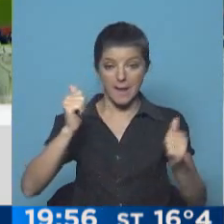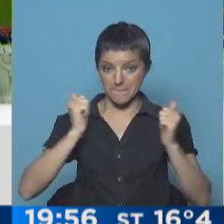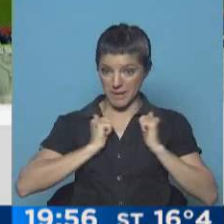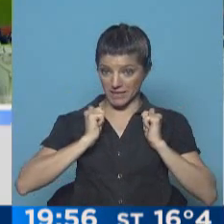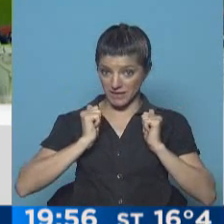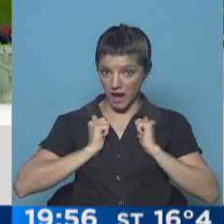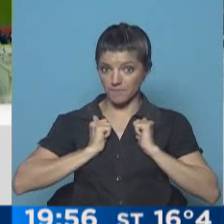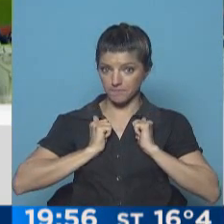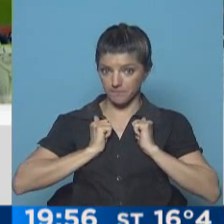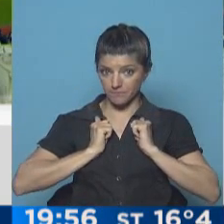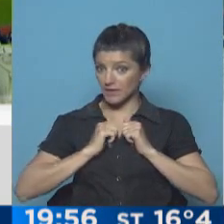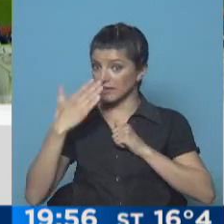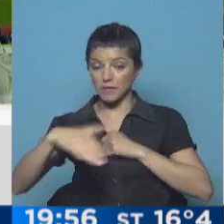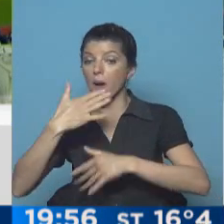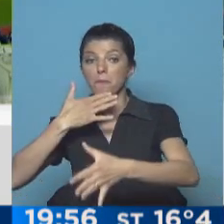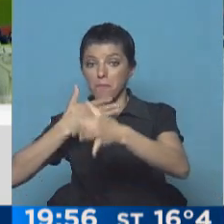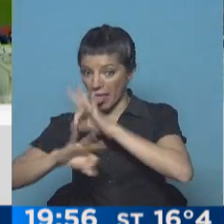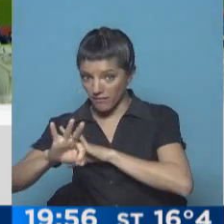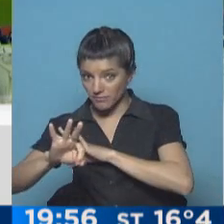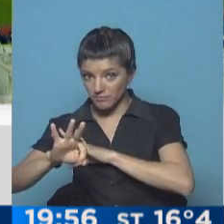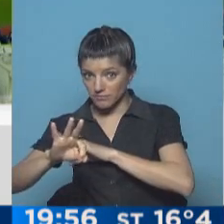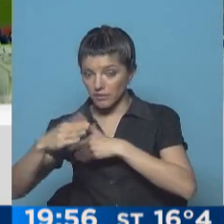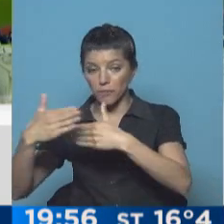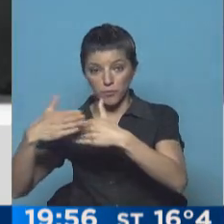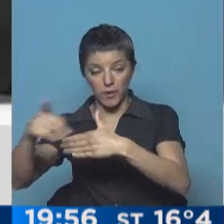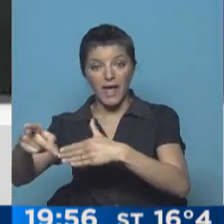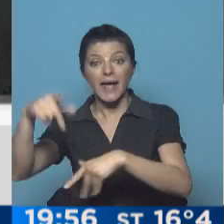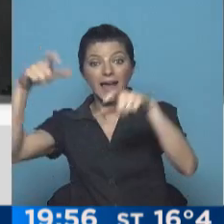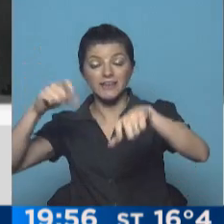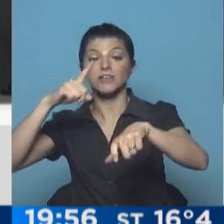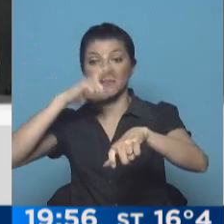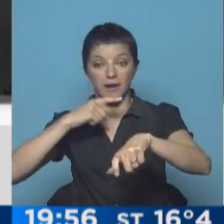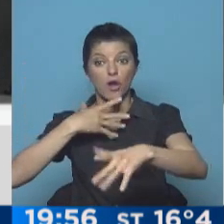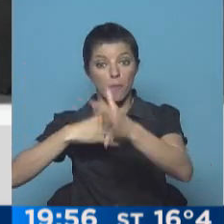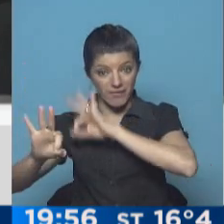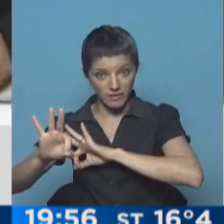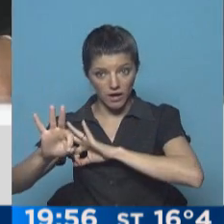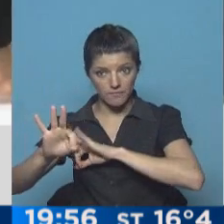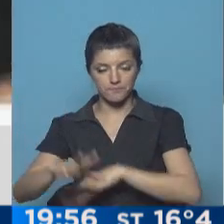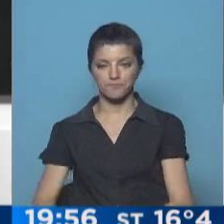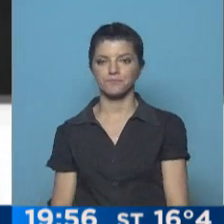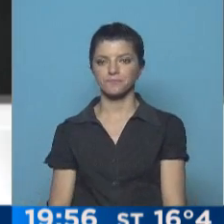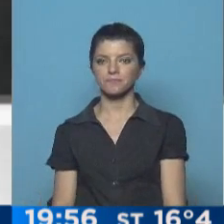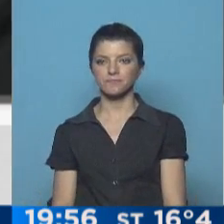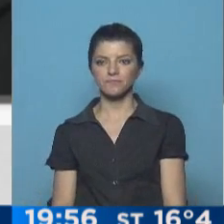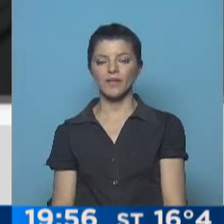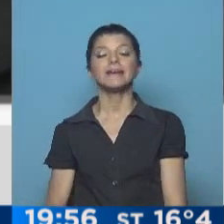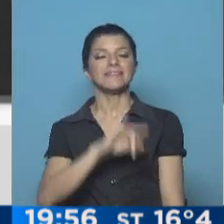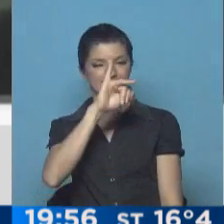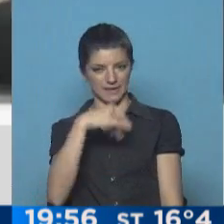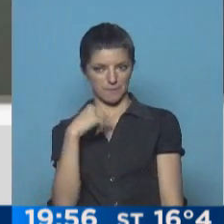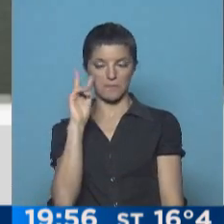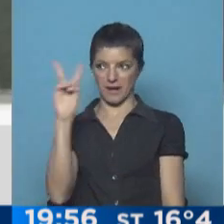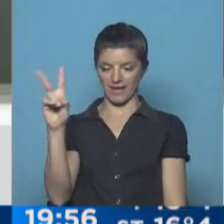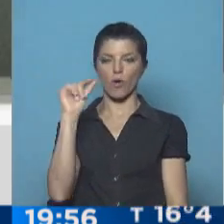disponibles y que se iban a vender ahí cerquita en la cancha de Defensores de Hola Maxi Cómo estás Sí mira ahí